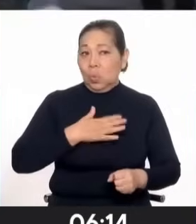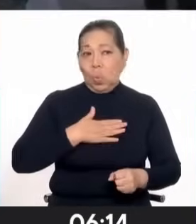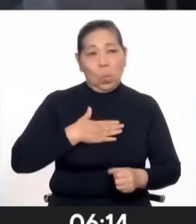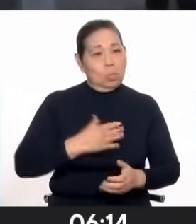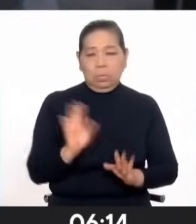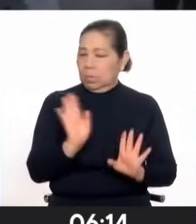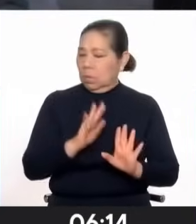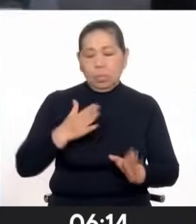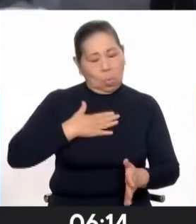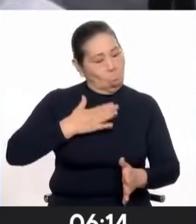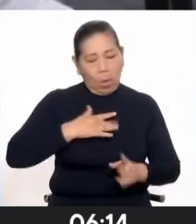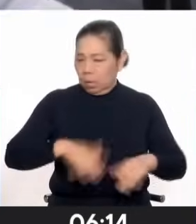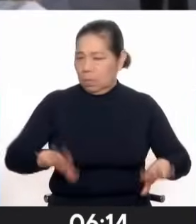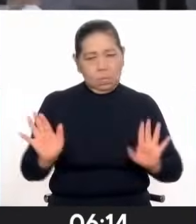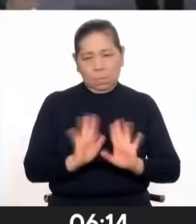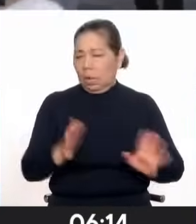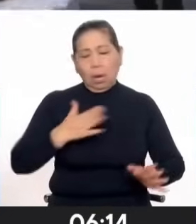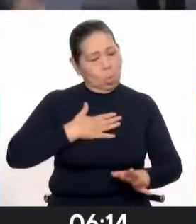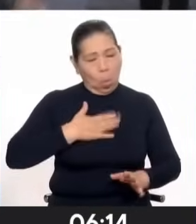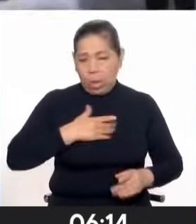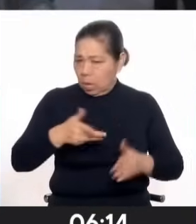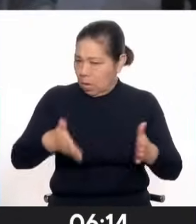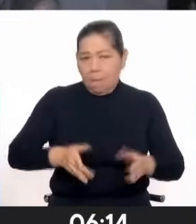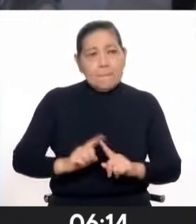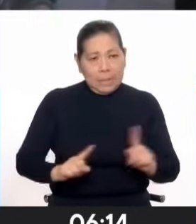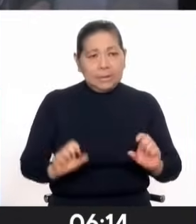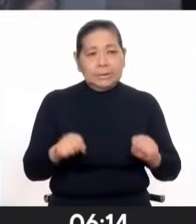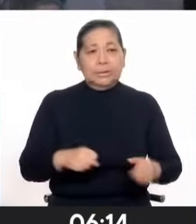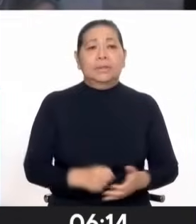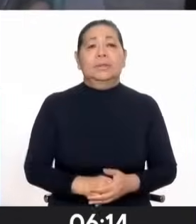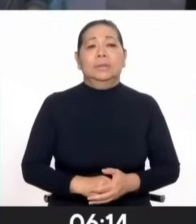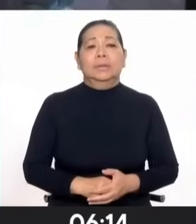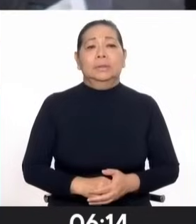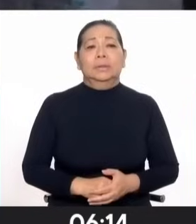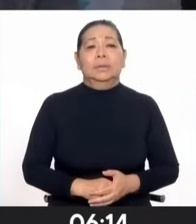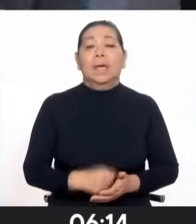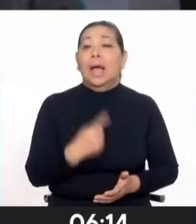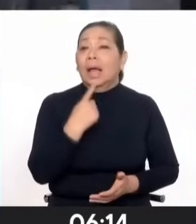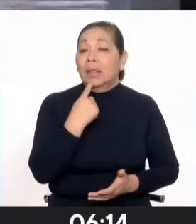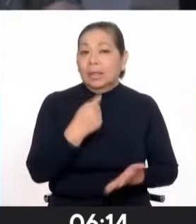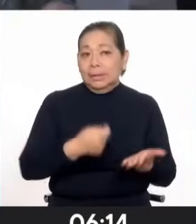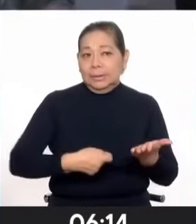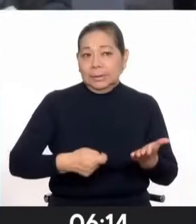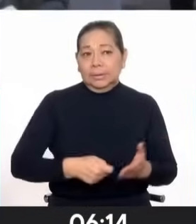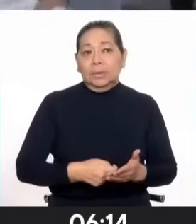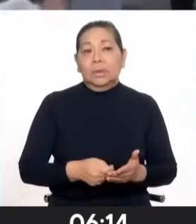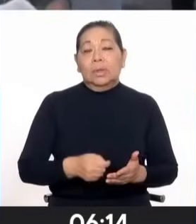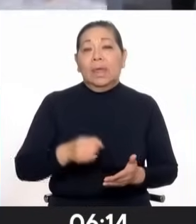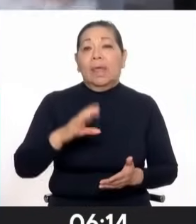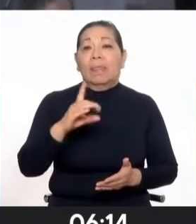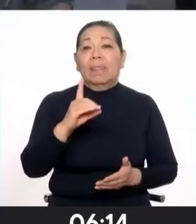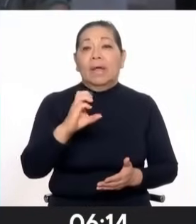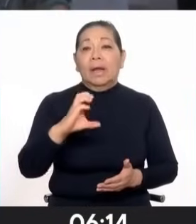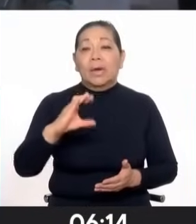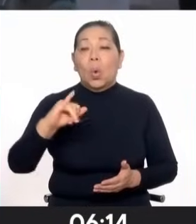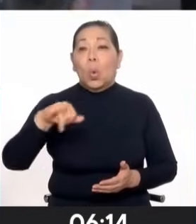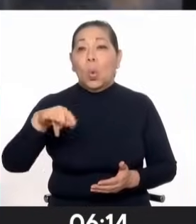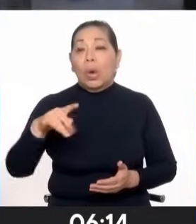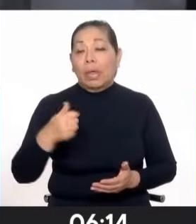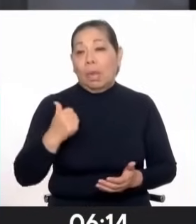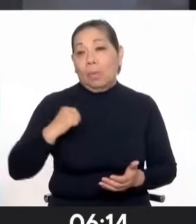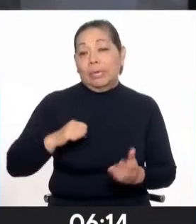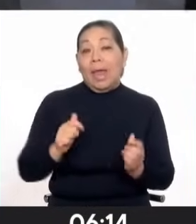eso no, claramente... No. No somos propietarios. Teníamos una declaración jurada con la Municipalidad de